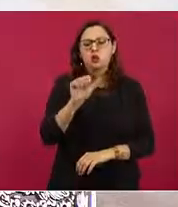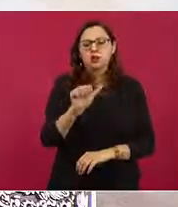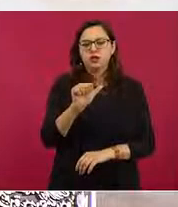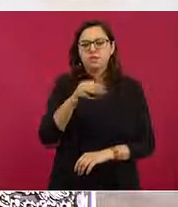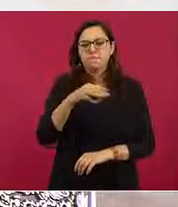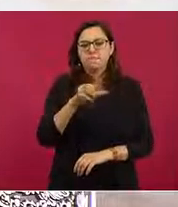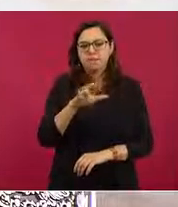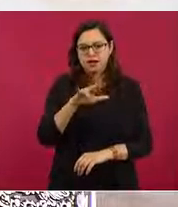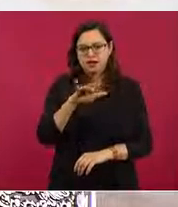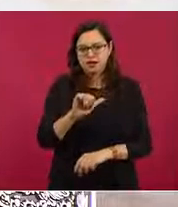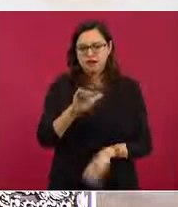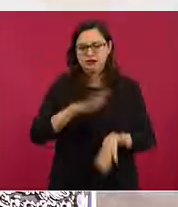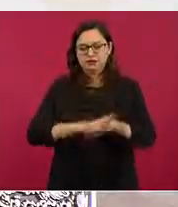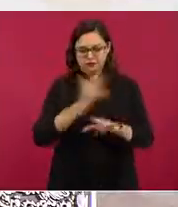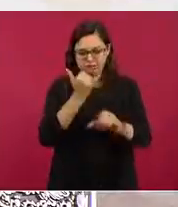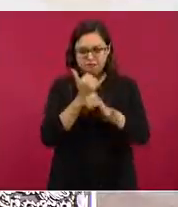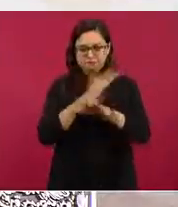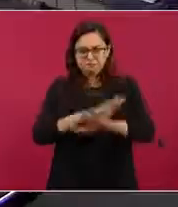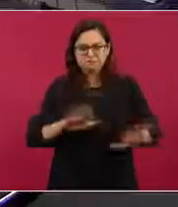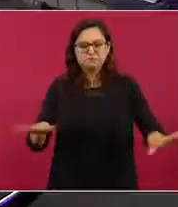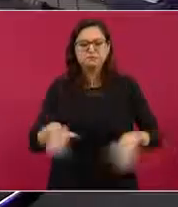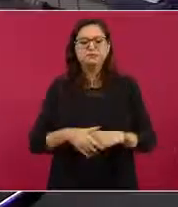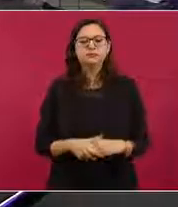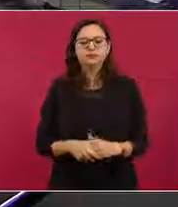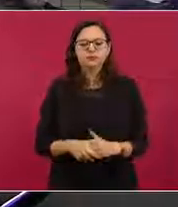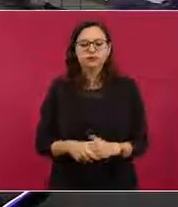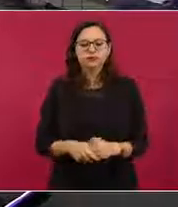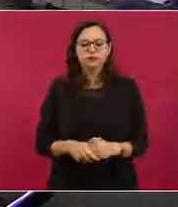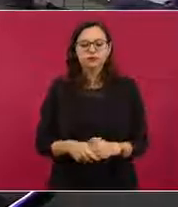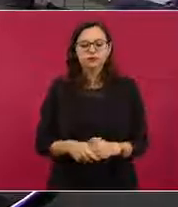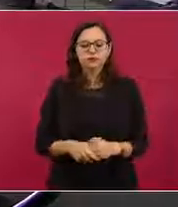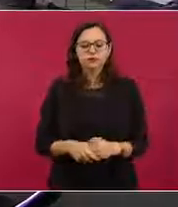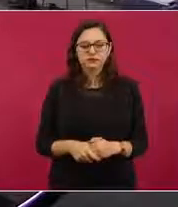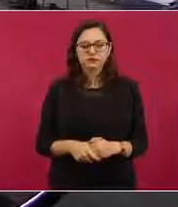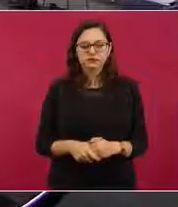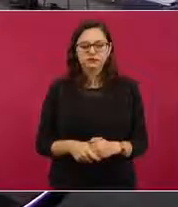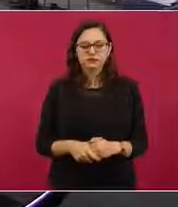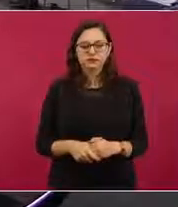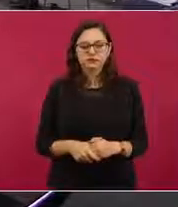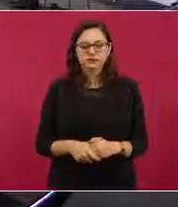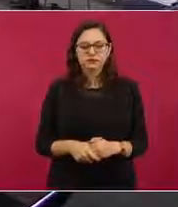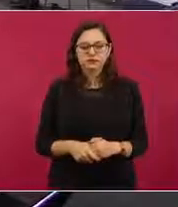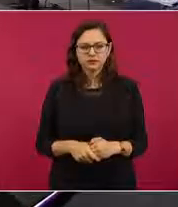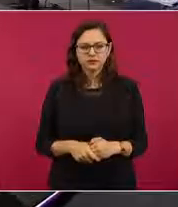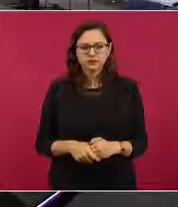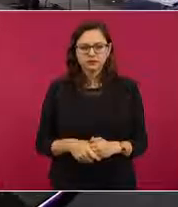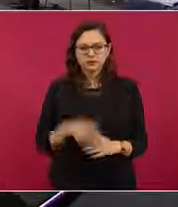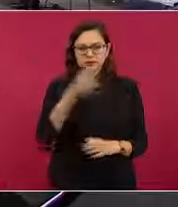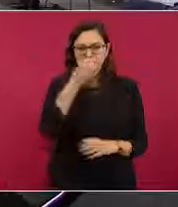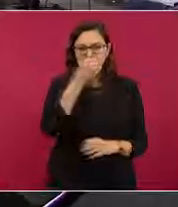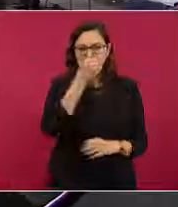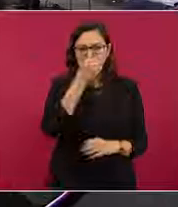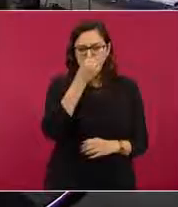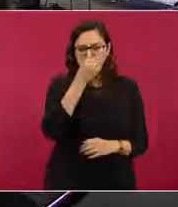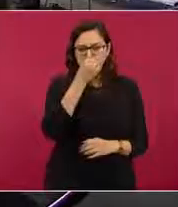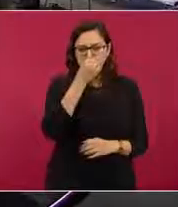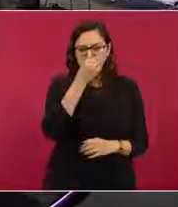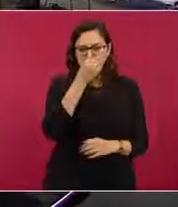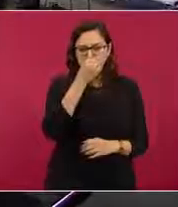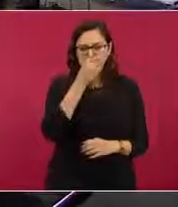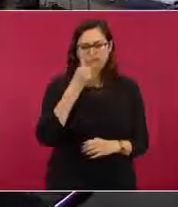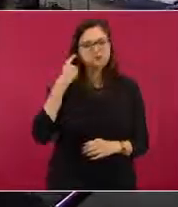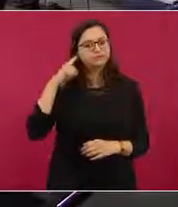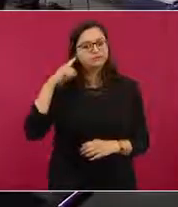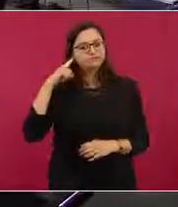informe sobre eso. Muchas gracias. Insisto que la situación de petroleros y magisterio es la misma, ¿no?